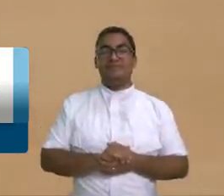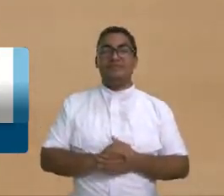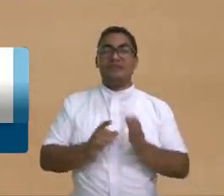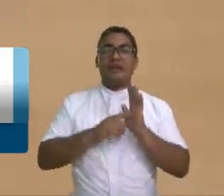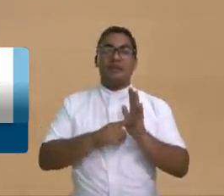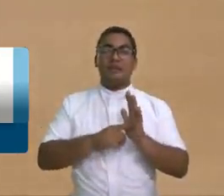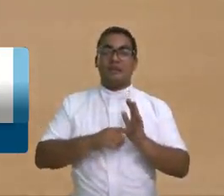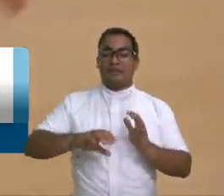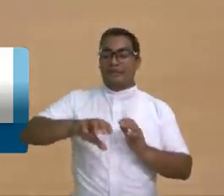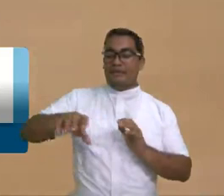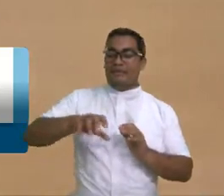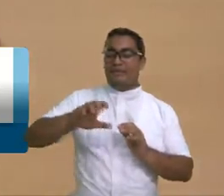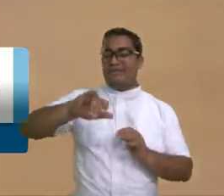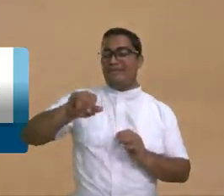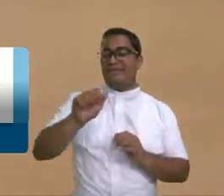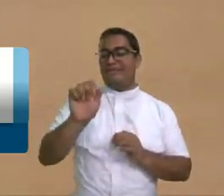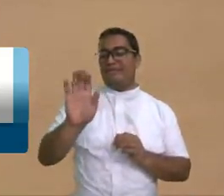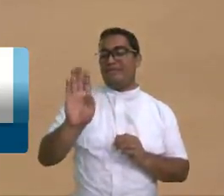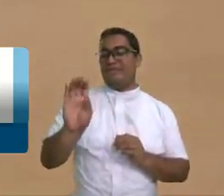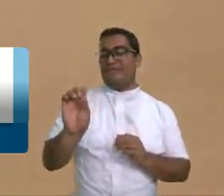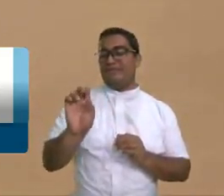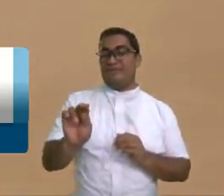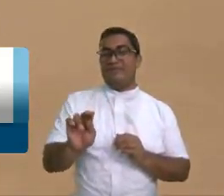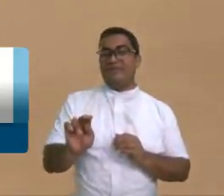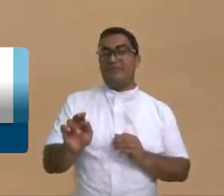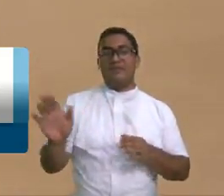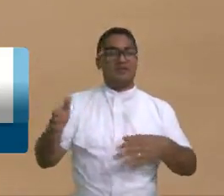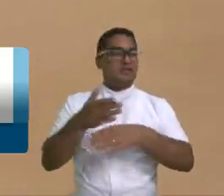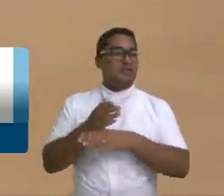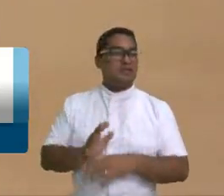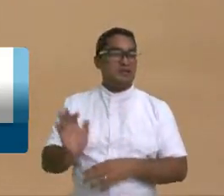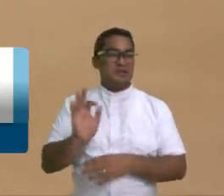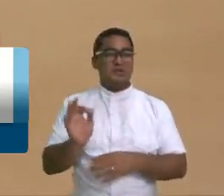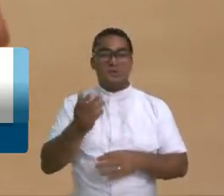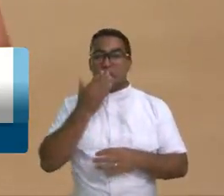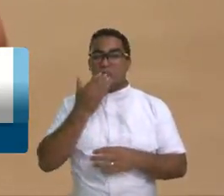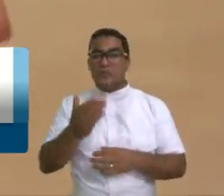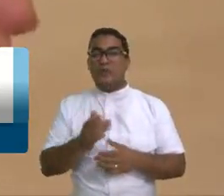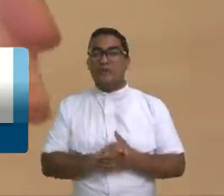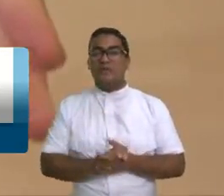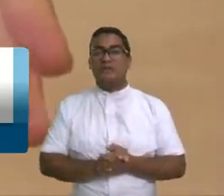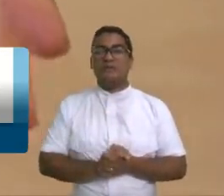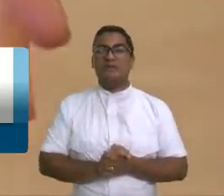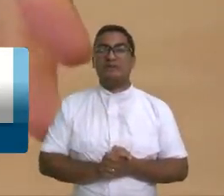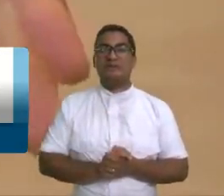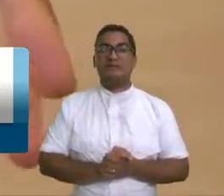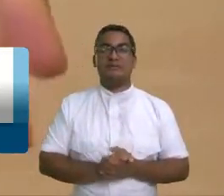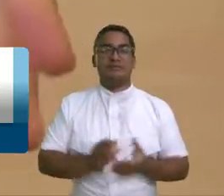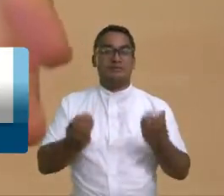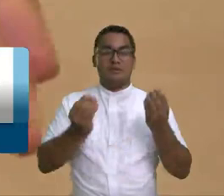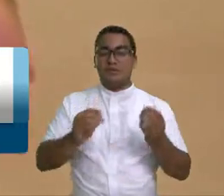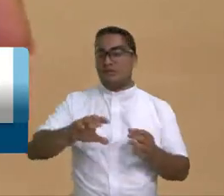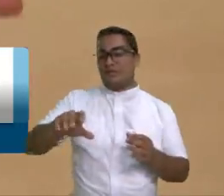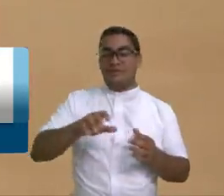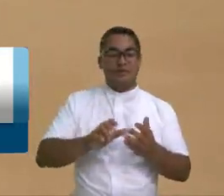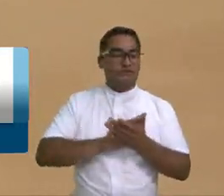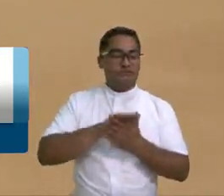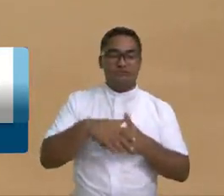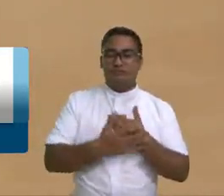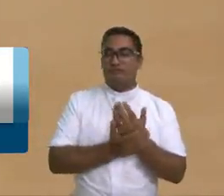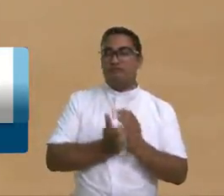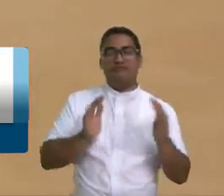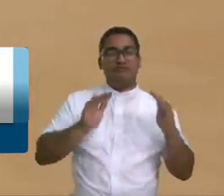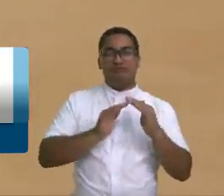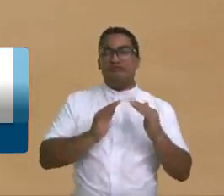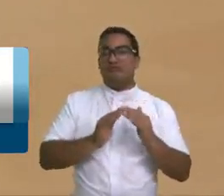jabones, doctor? Hablando de los diferentes tipos de jabones. Sí, todos, la mayoría de los jabones normales, los que utilizamos en el